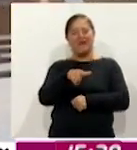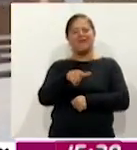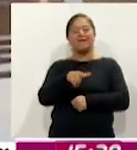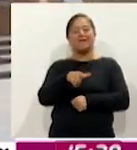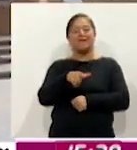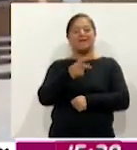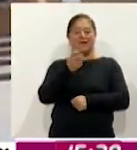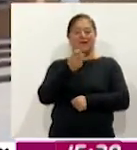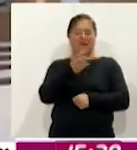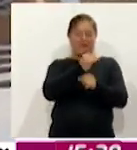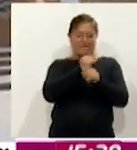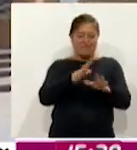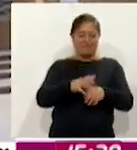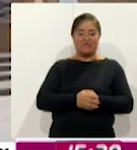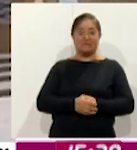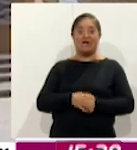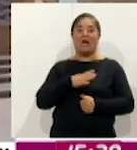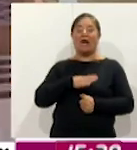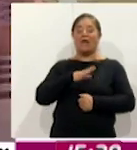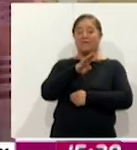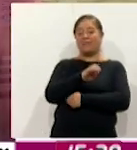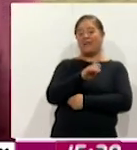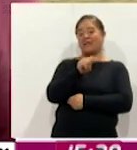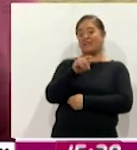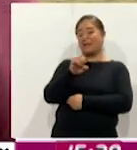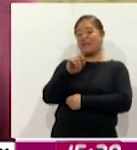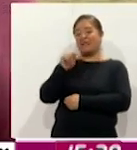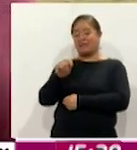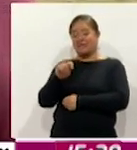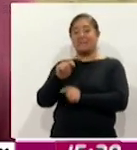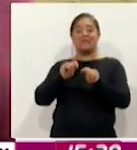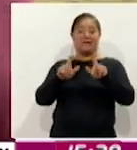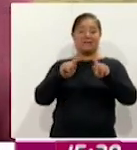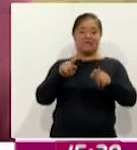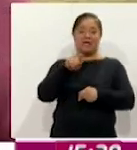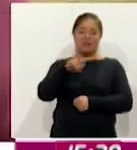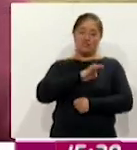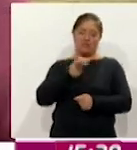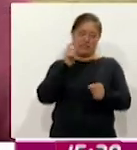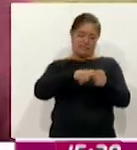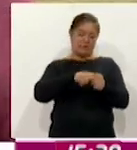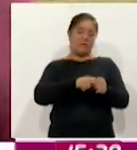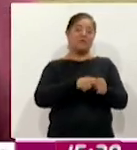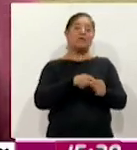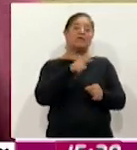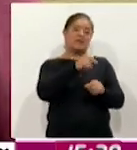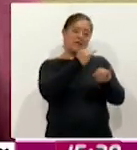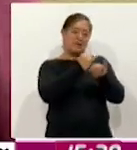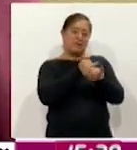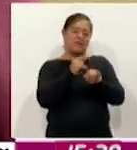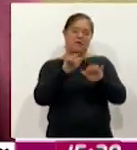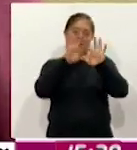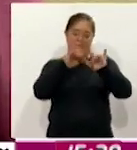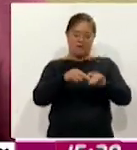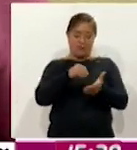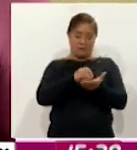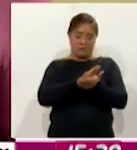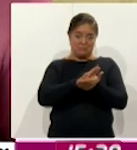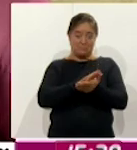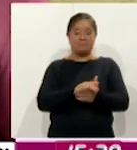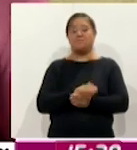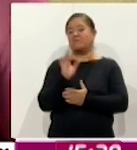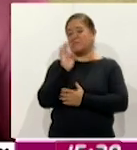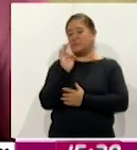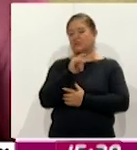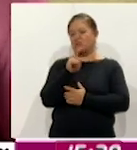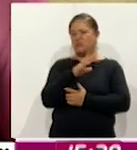BETET Tlaxcala para que ustedes puedan ingresar a la plataforma, a nuestra página y hacer su registro. Y en caso de que